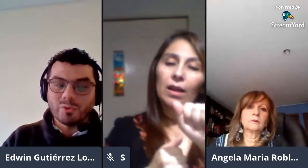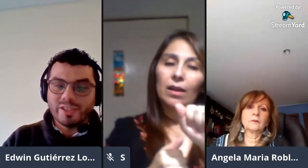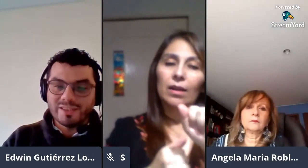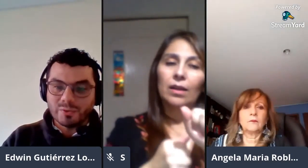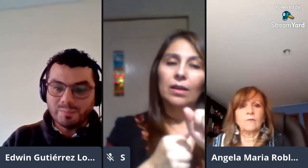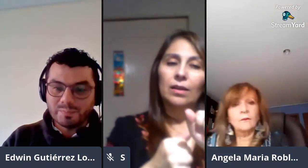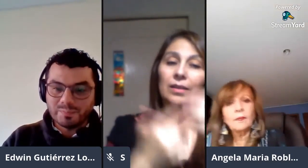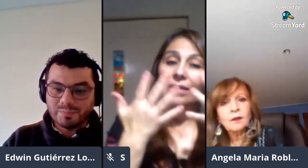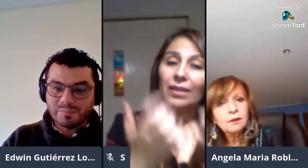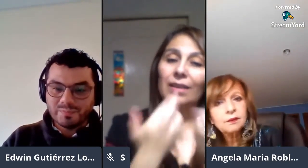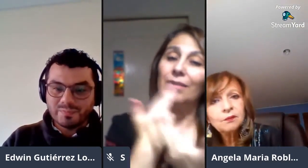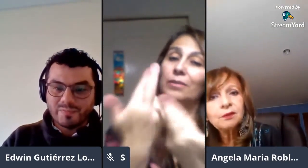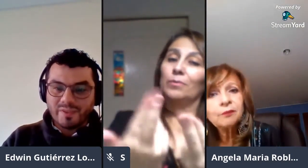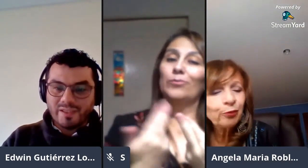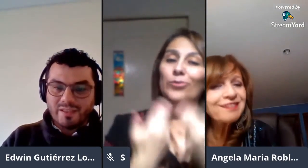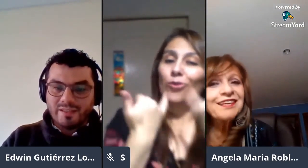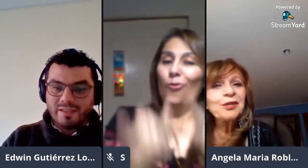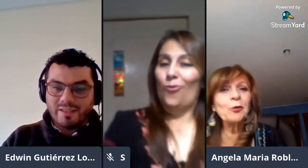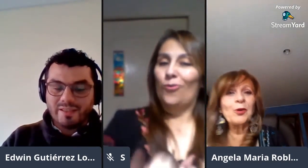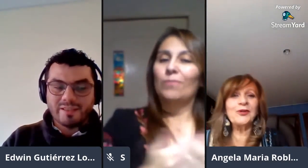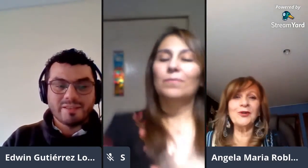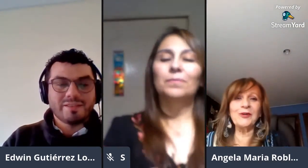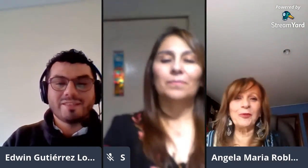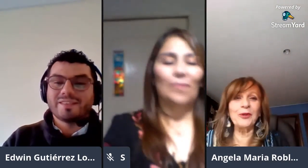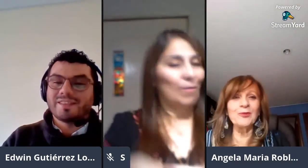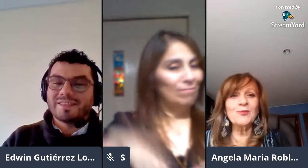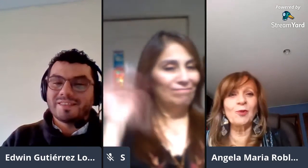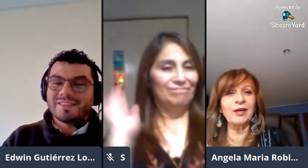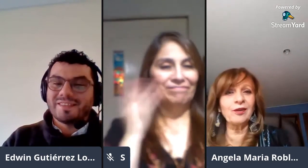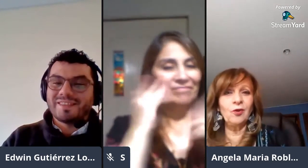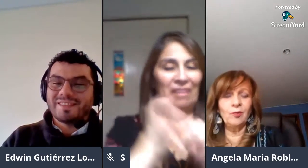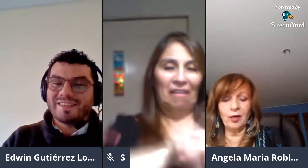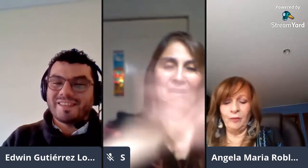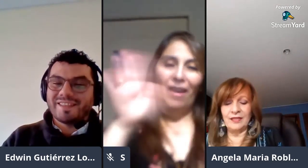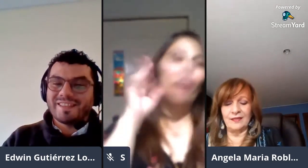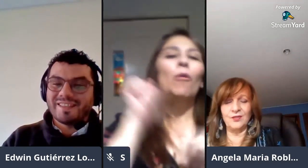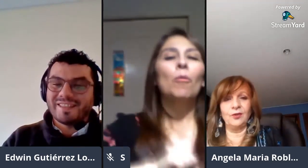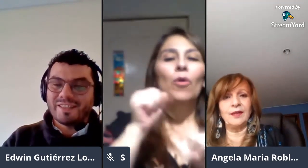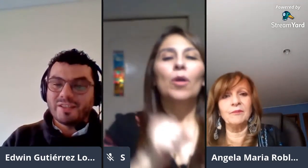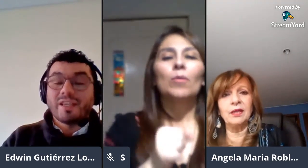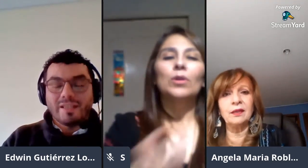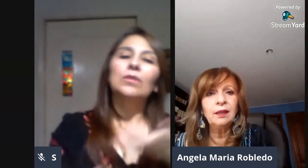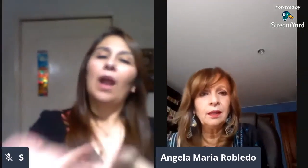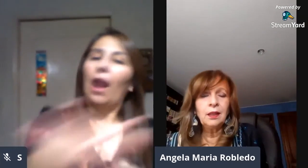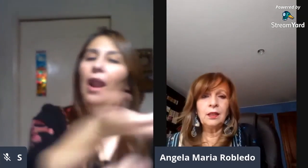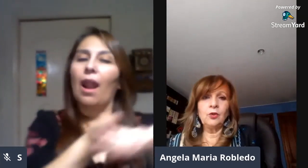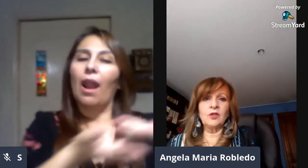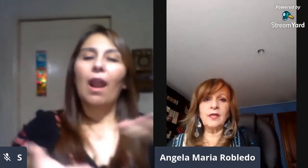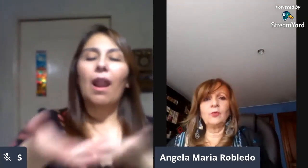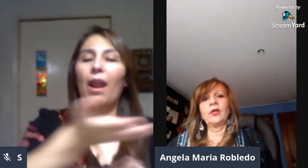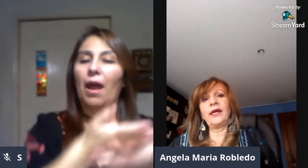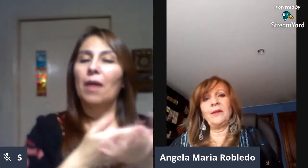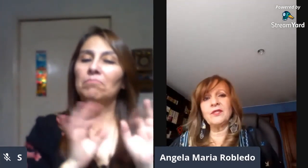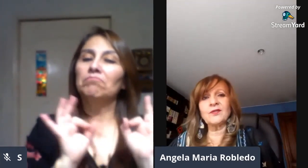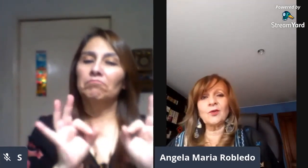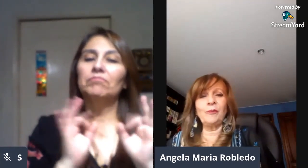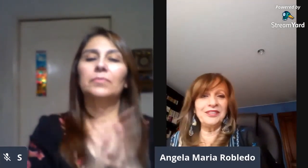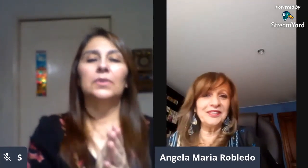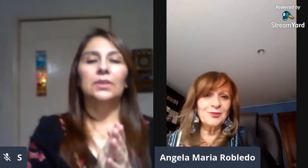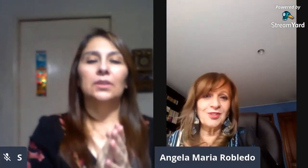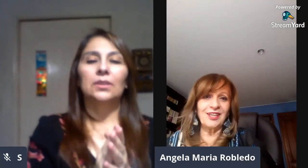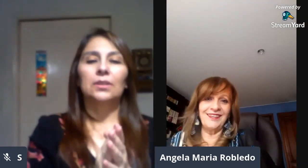a responder esto. Pues sí, yo creo que podemos volverlo una conversación. También no saludé a